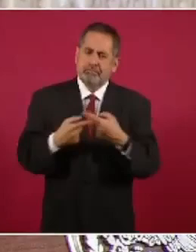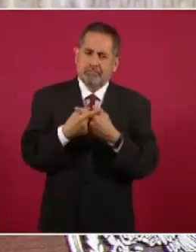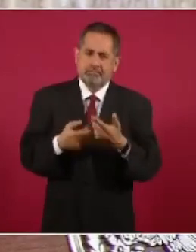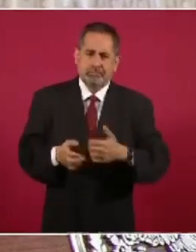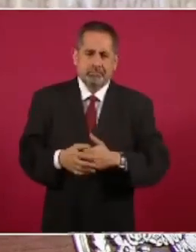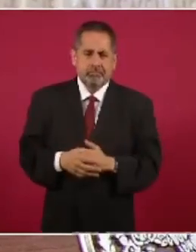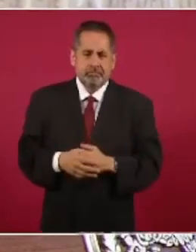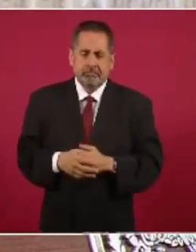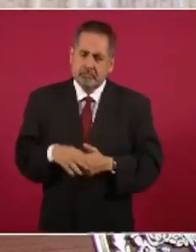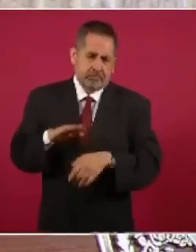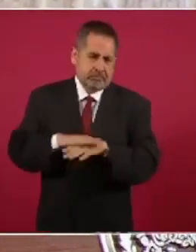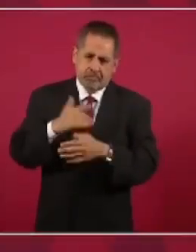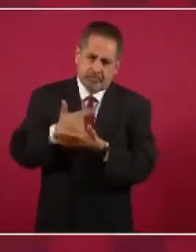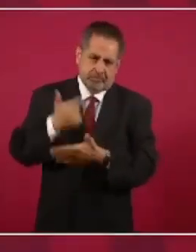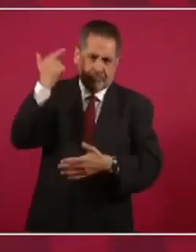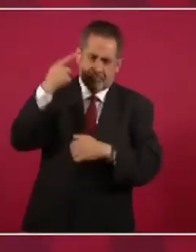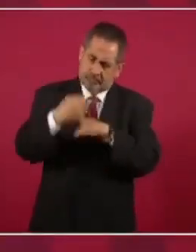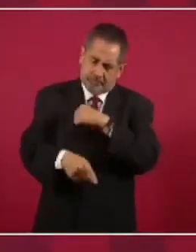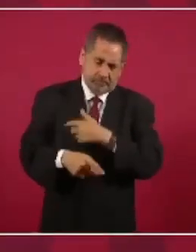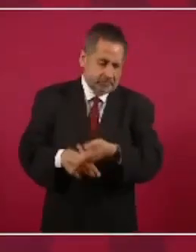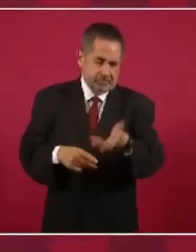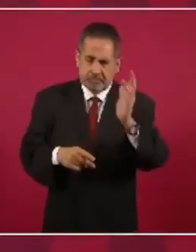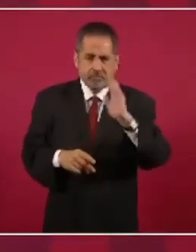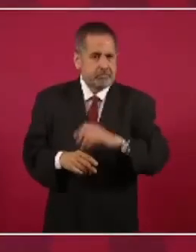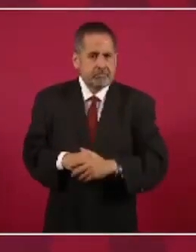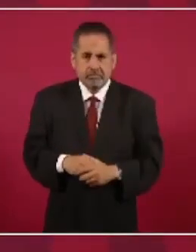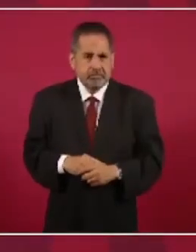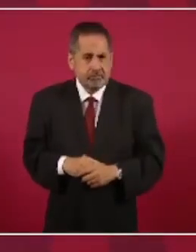Pero era gravísimo,